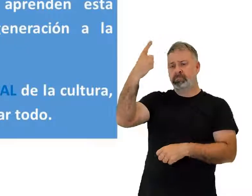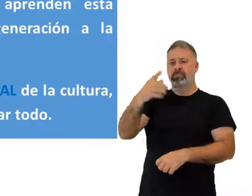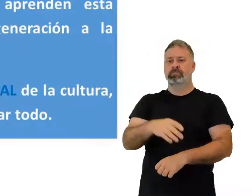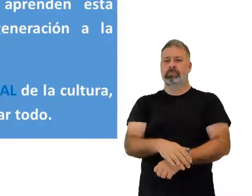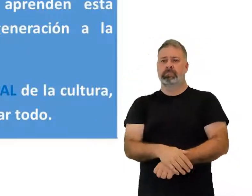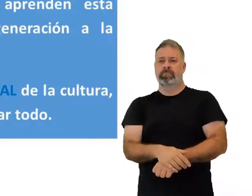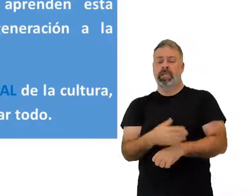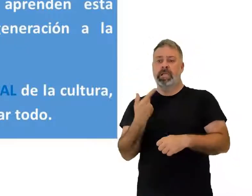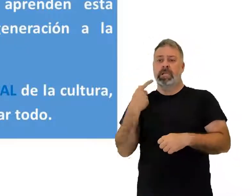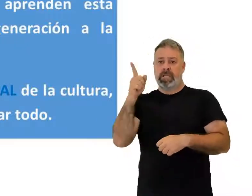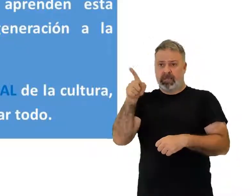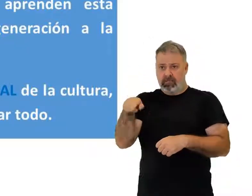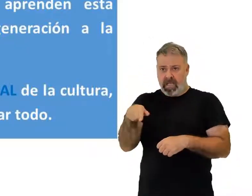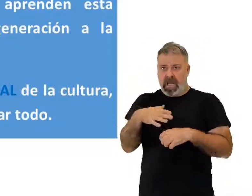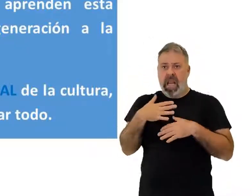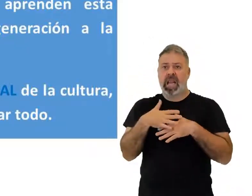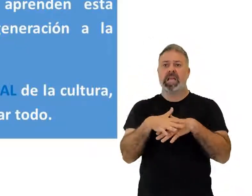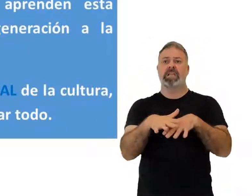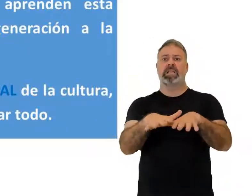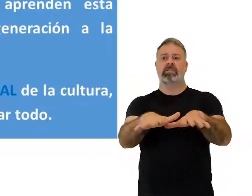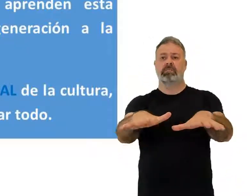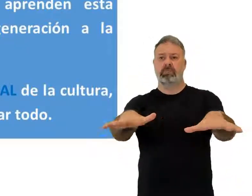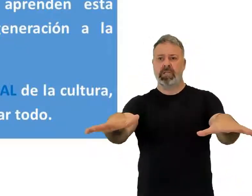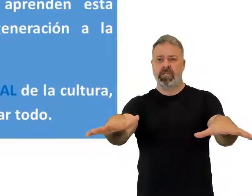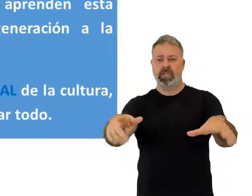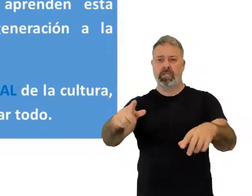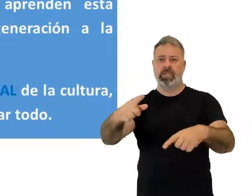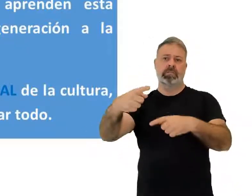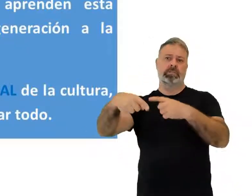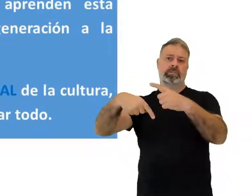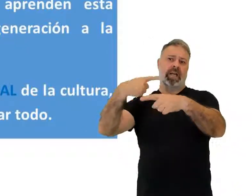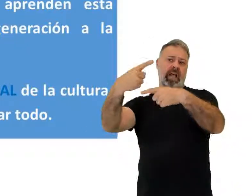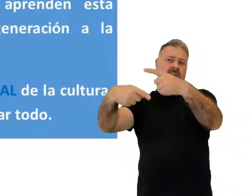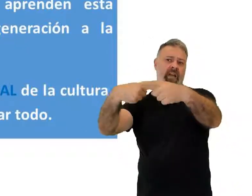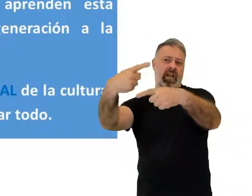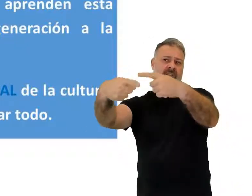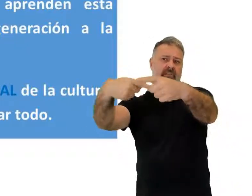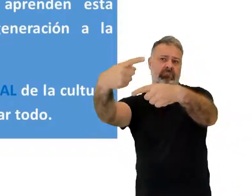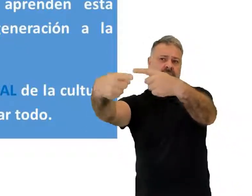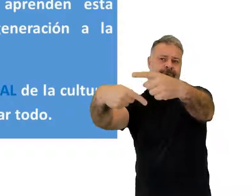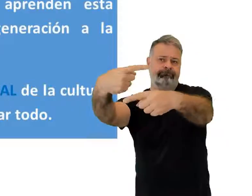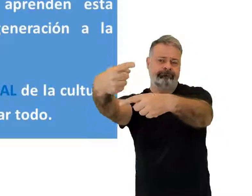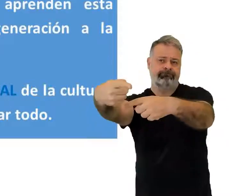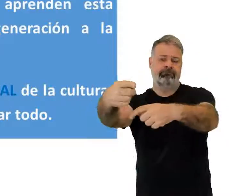y la transmiten de una generación a la siguiente.